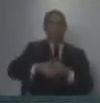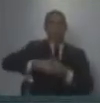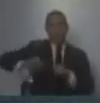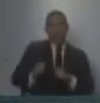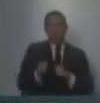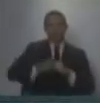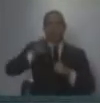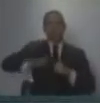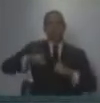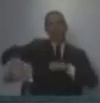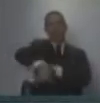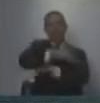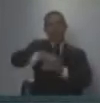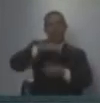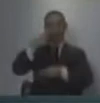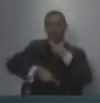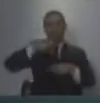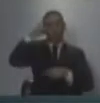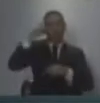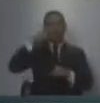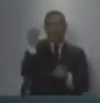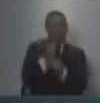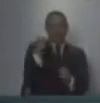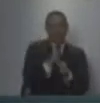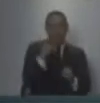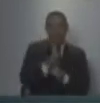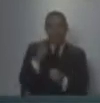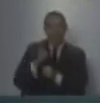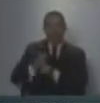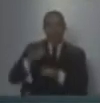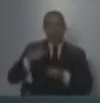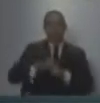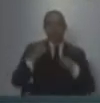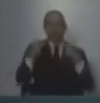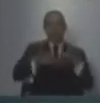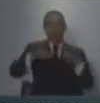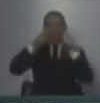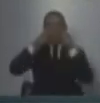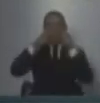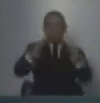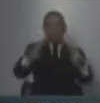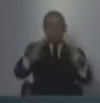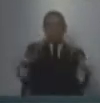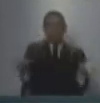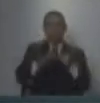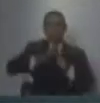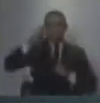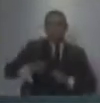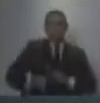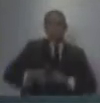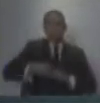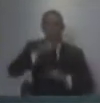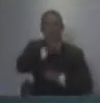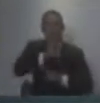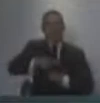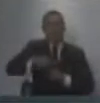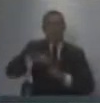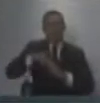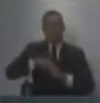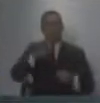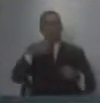calle permanentemente haciendo su trabajo, brindar seguridad al ciudadano y combatir la delincuencia sin cuartel.